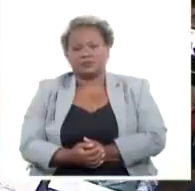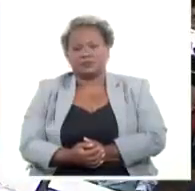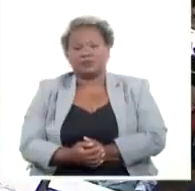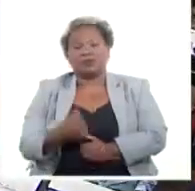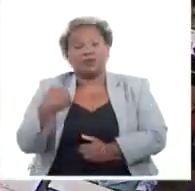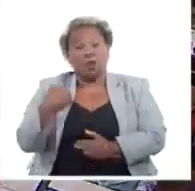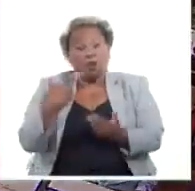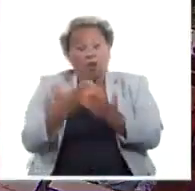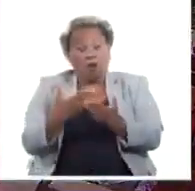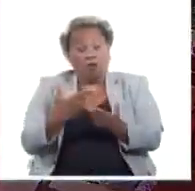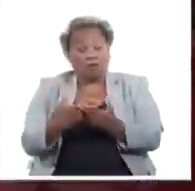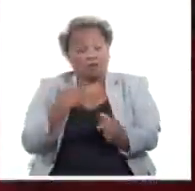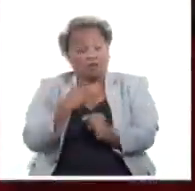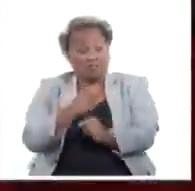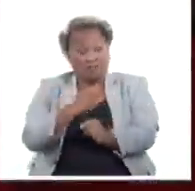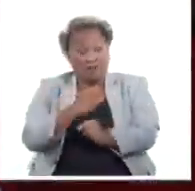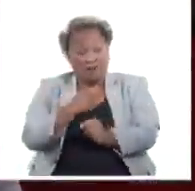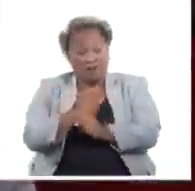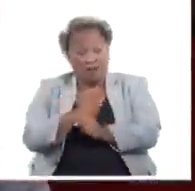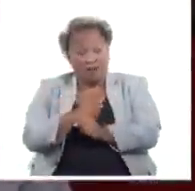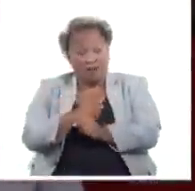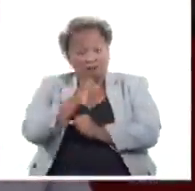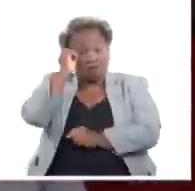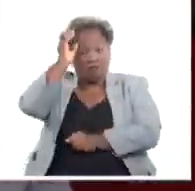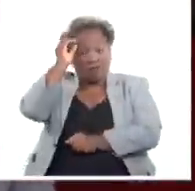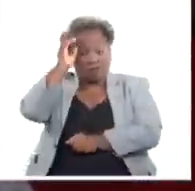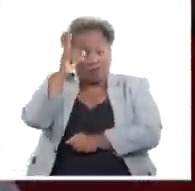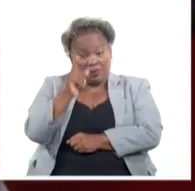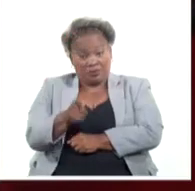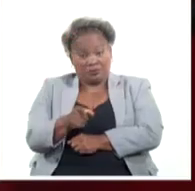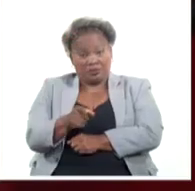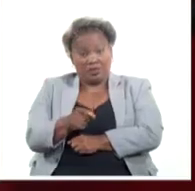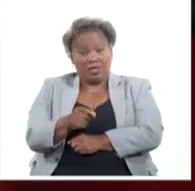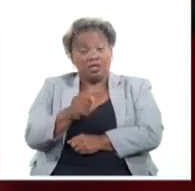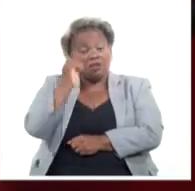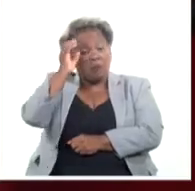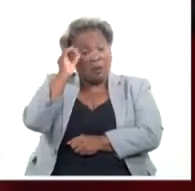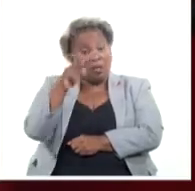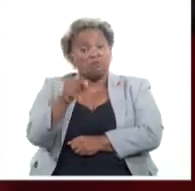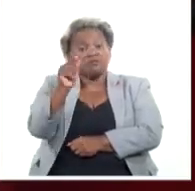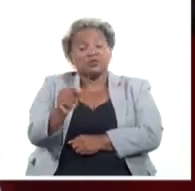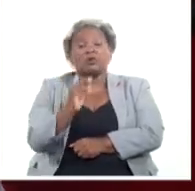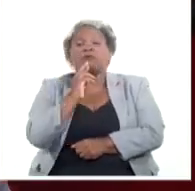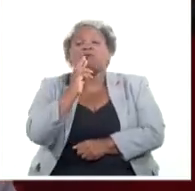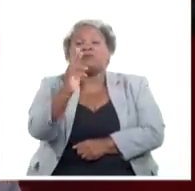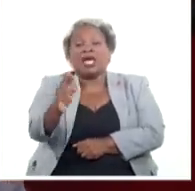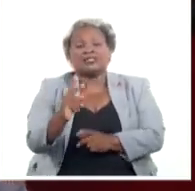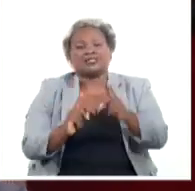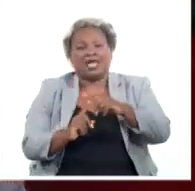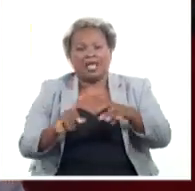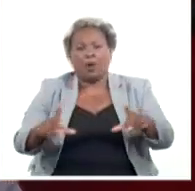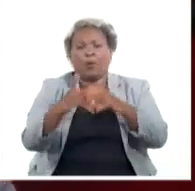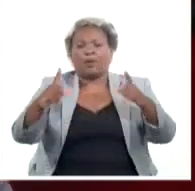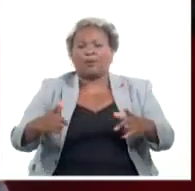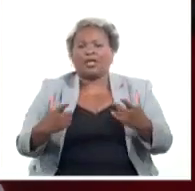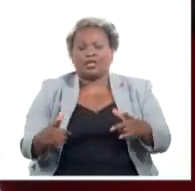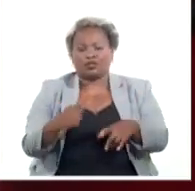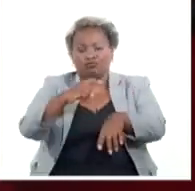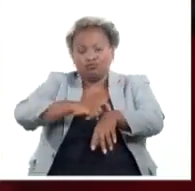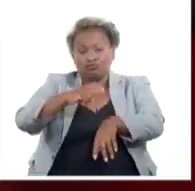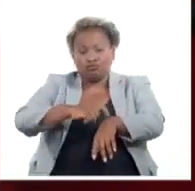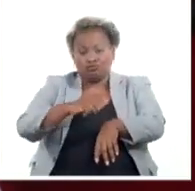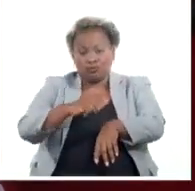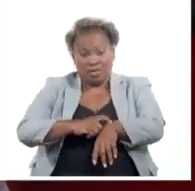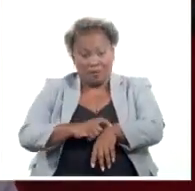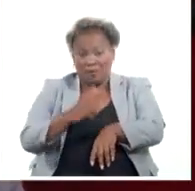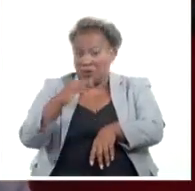Confío en el trabajo creativo e innovador de quienes deben responder por esas tareas en un tiempo que ya no se